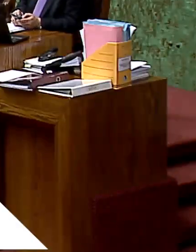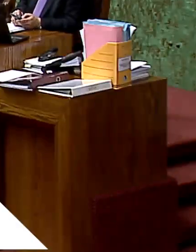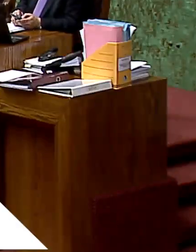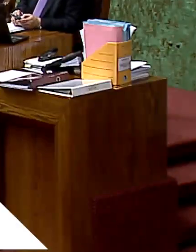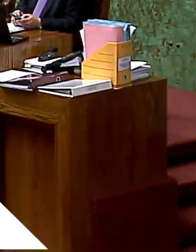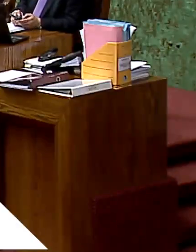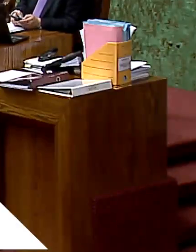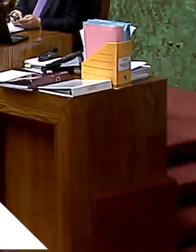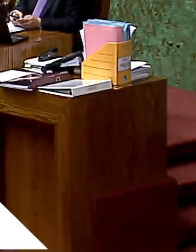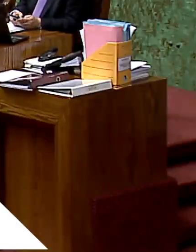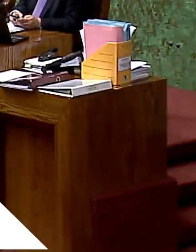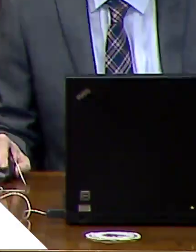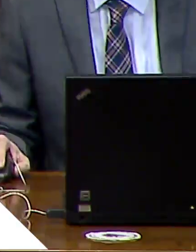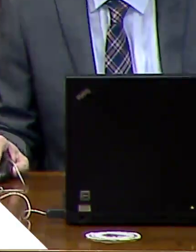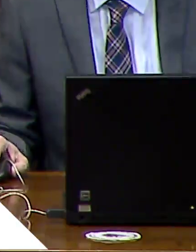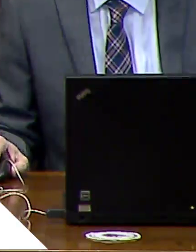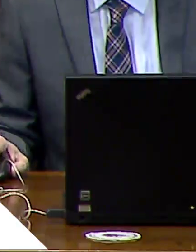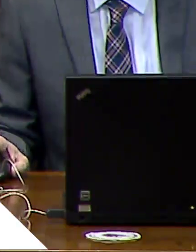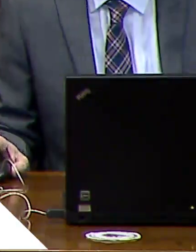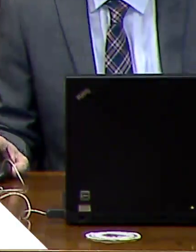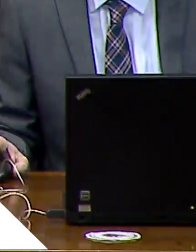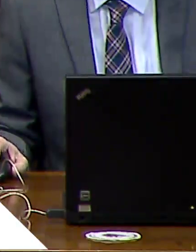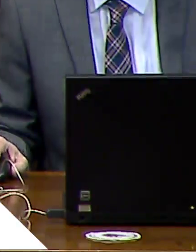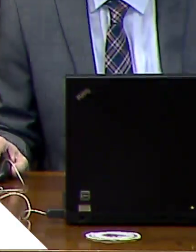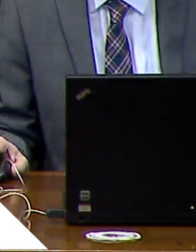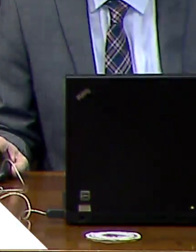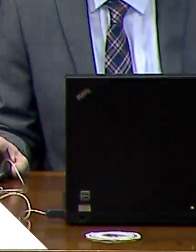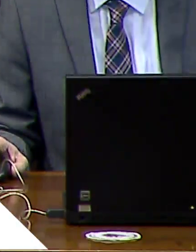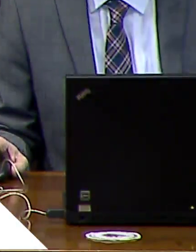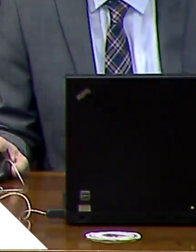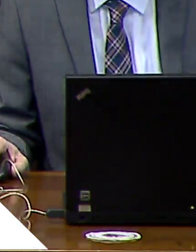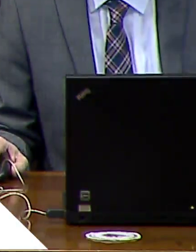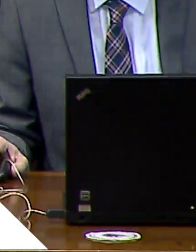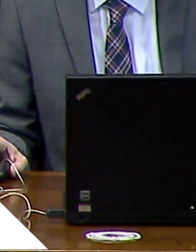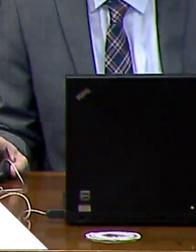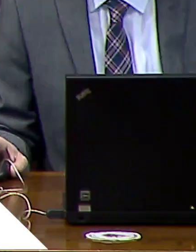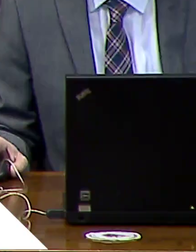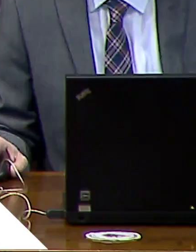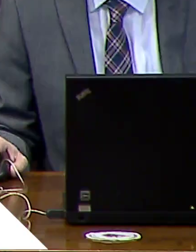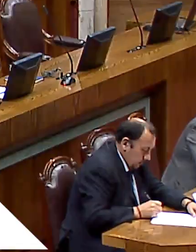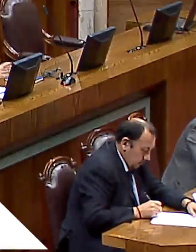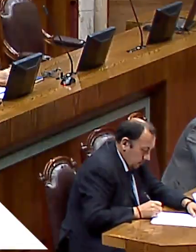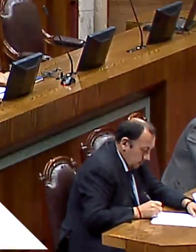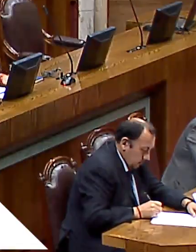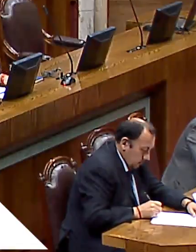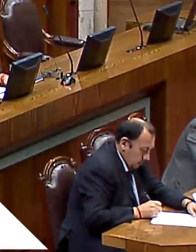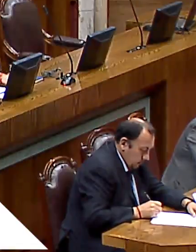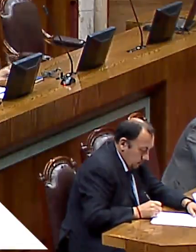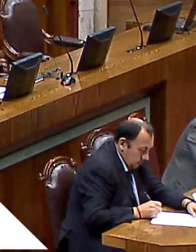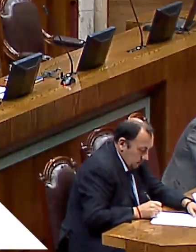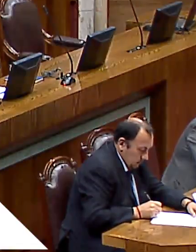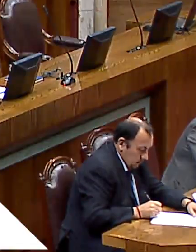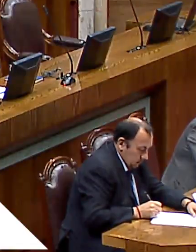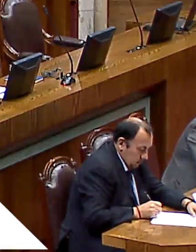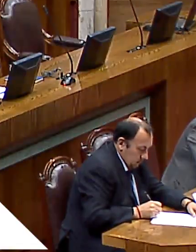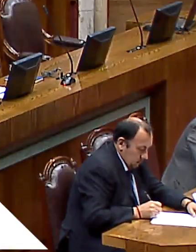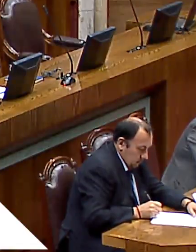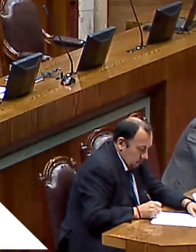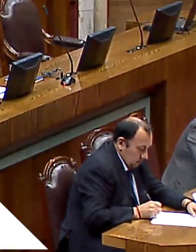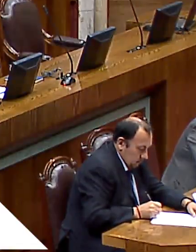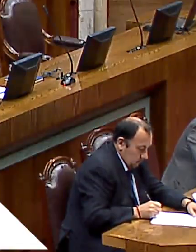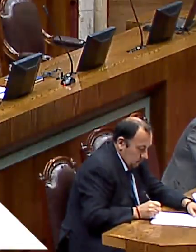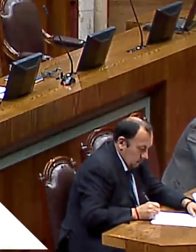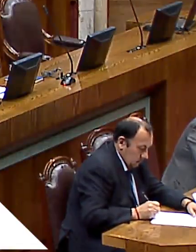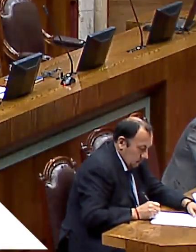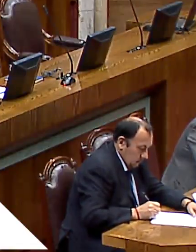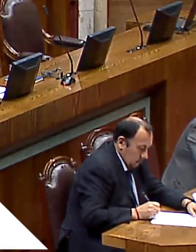diputado señor Rocaful le ofrezco la palabra muchas gracias señor presidente y por supuesto por su medio agradecer